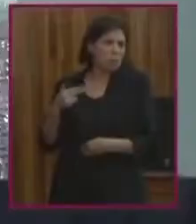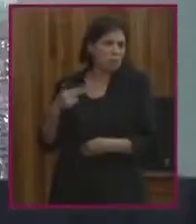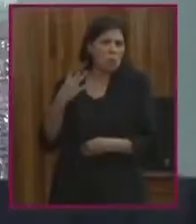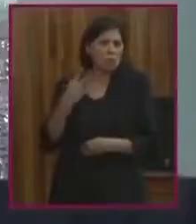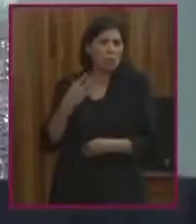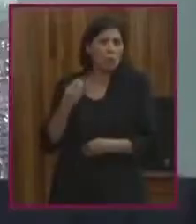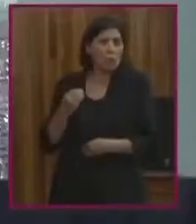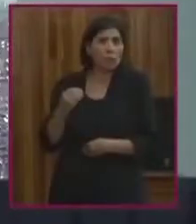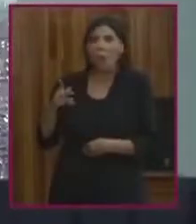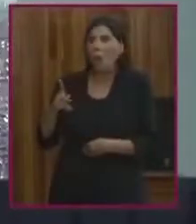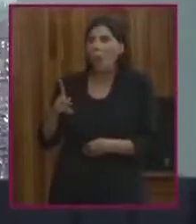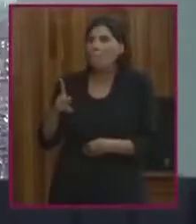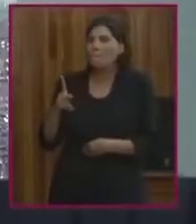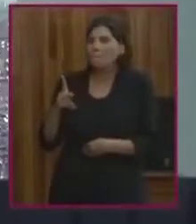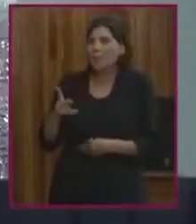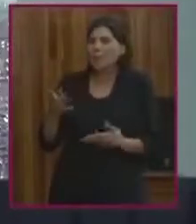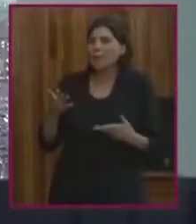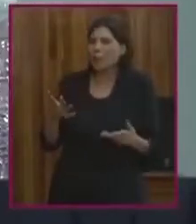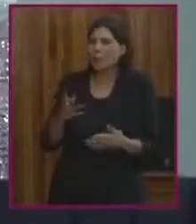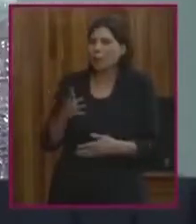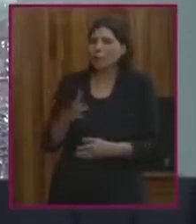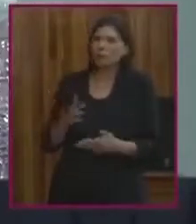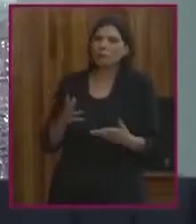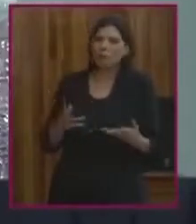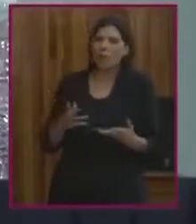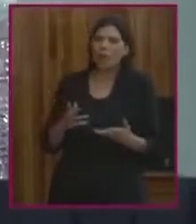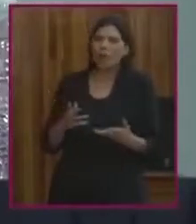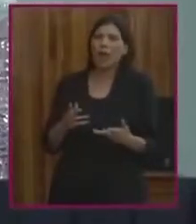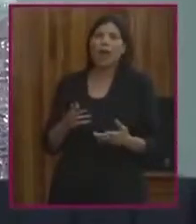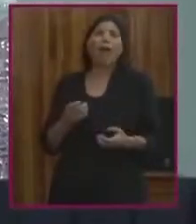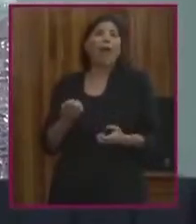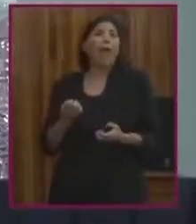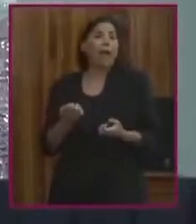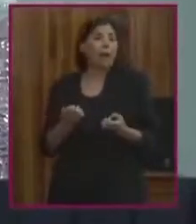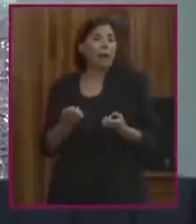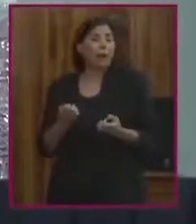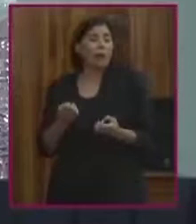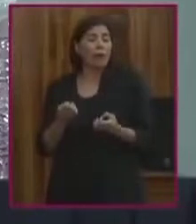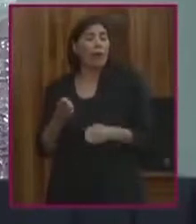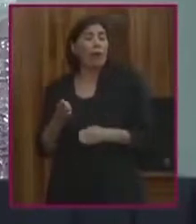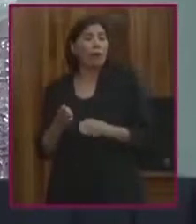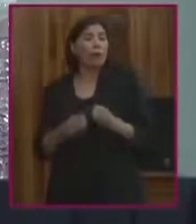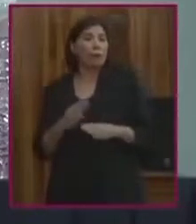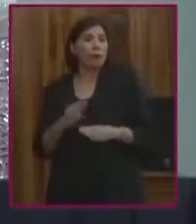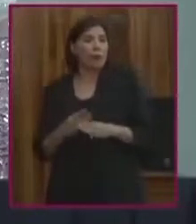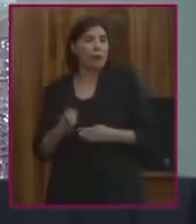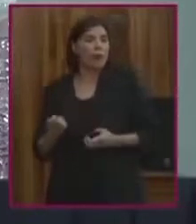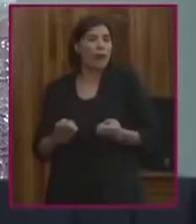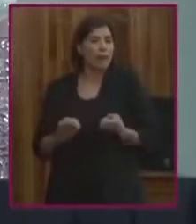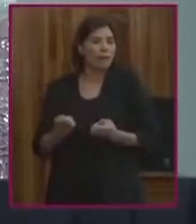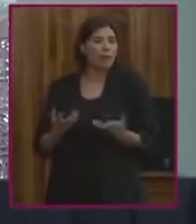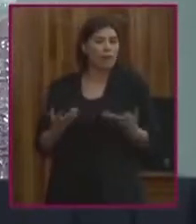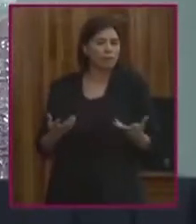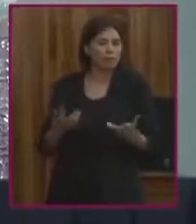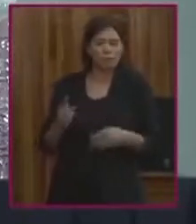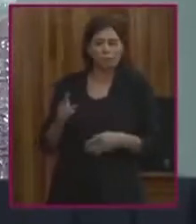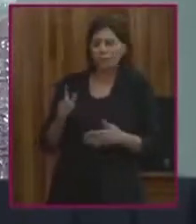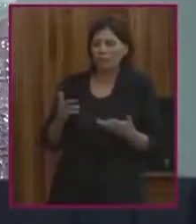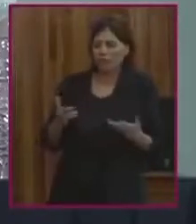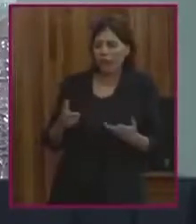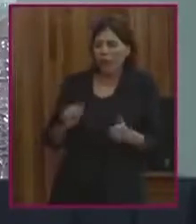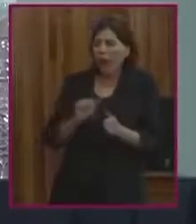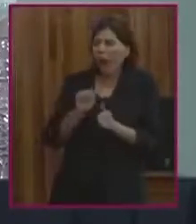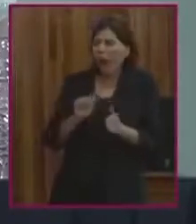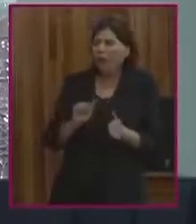pero parece restringido a la educación física y la educación socioemocional, y me preguntaba, si hablamos de lo humano y lo comunitario, ¿por qué no las